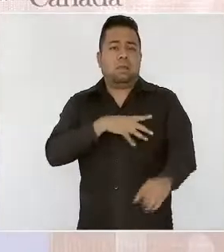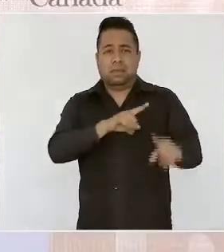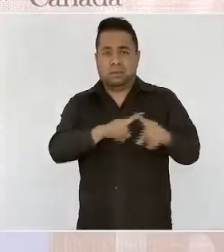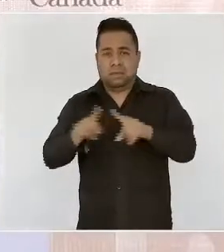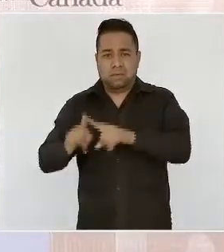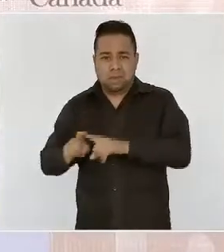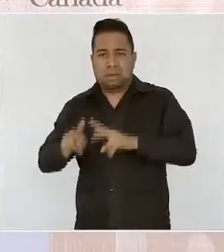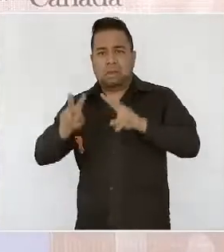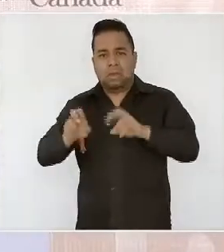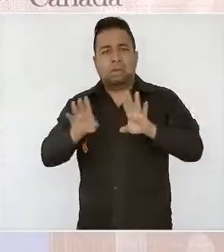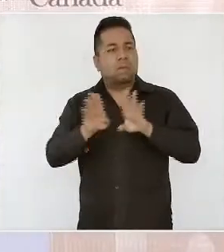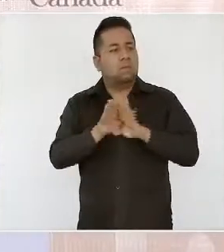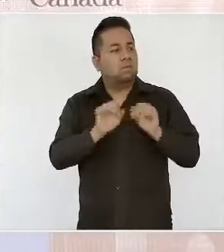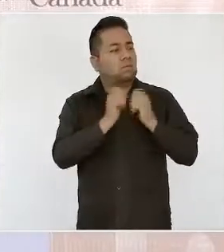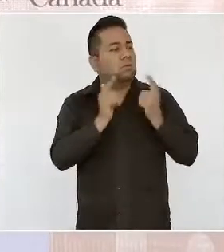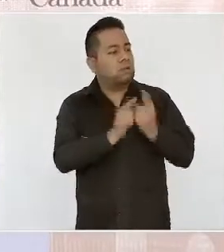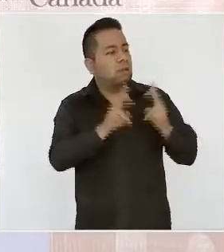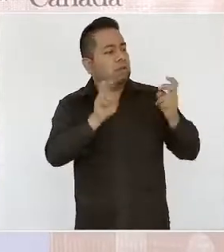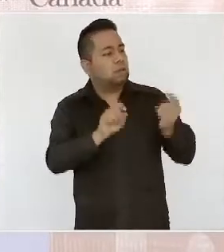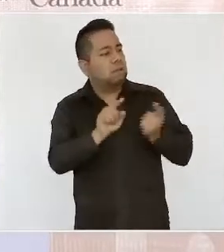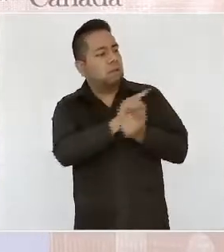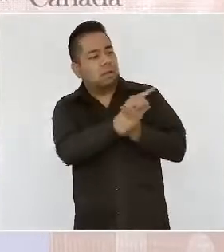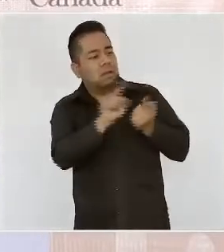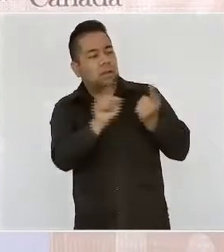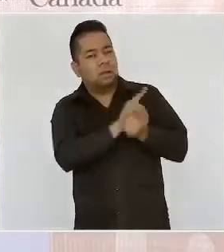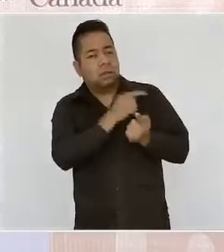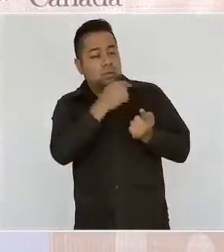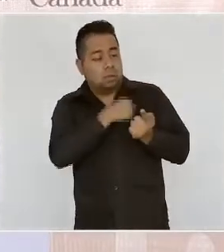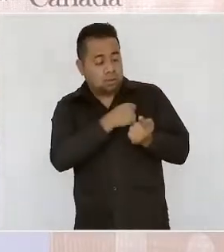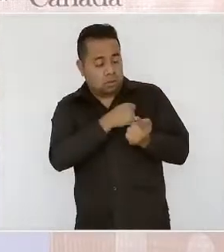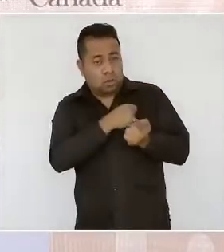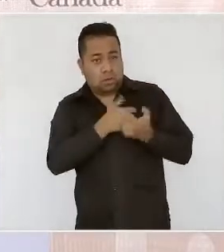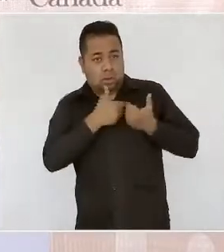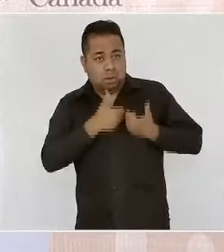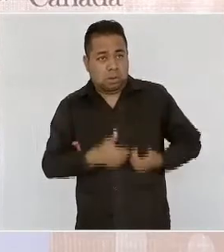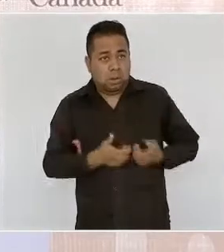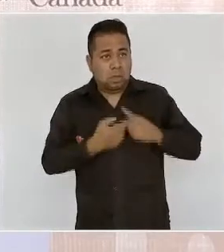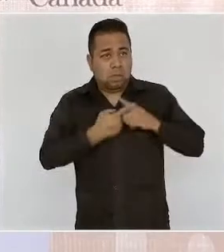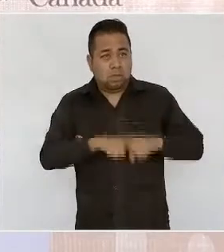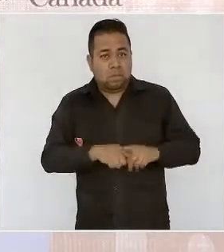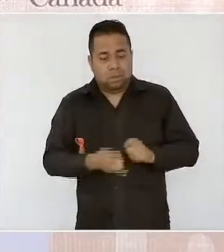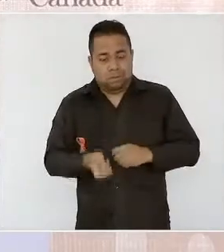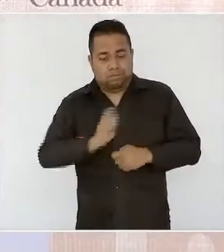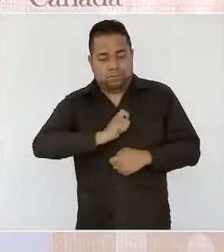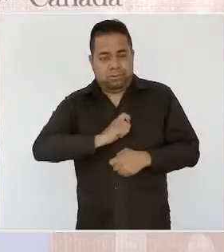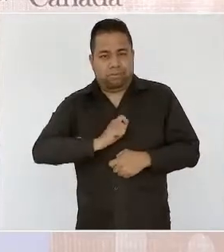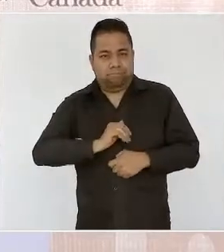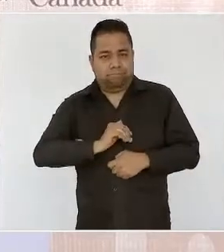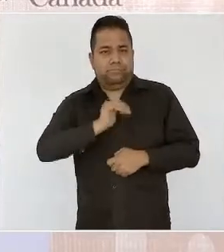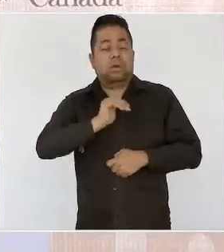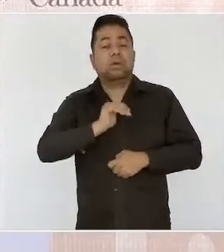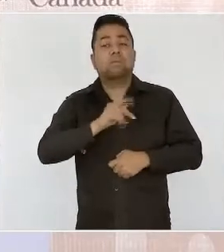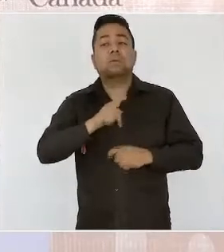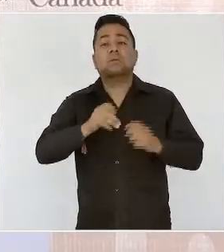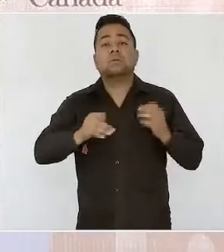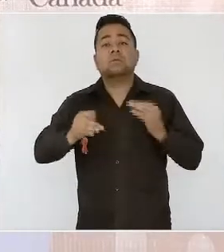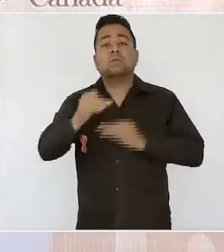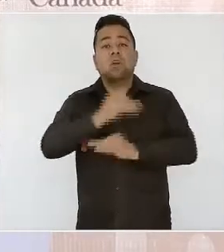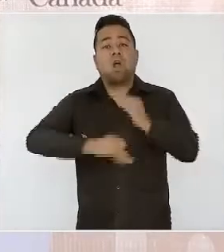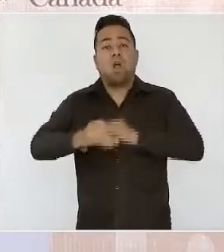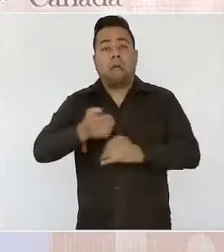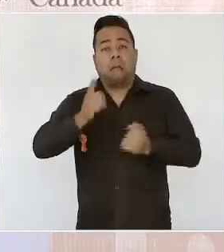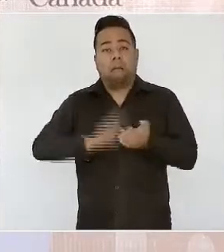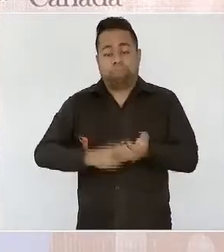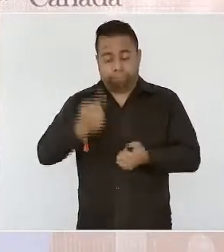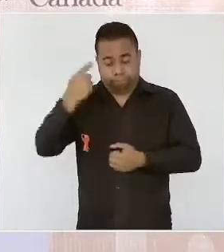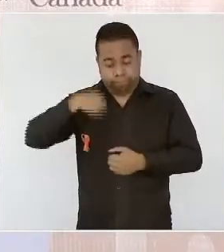configuraciones sociales a partir de las cuales nosotros llegamos a ser quienes somos. Pero todas van a pasar por